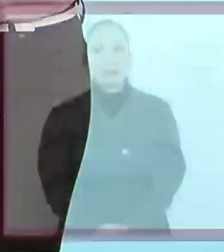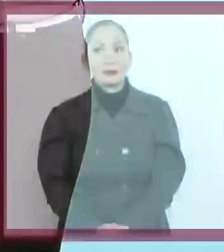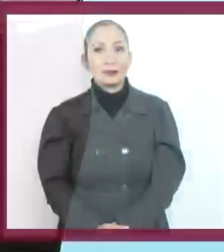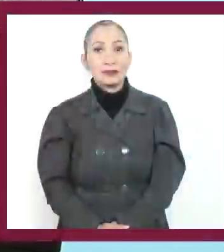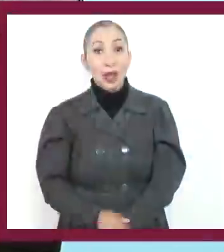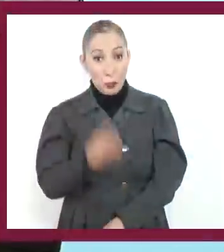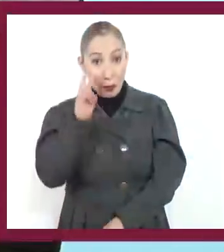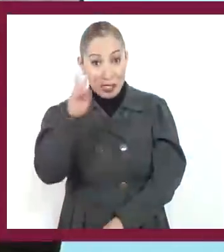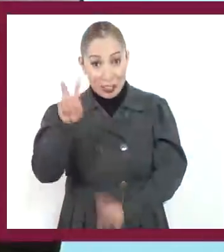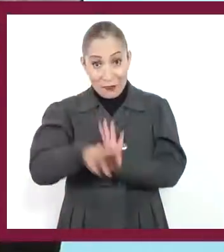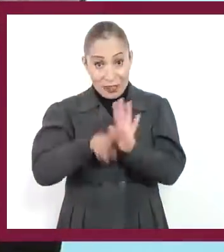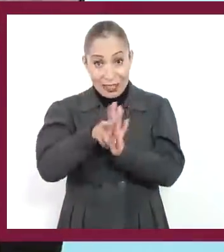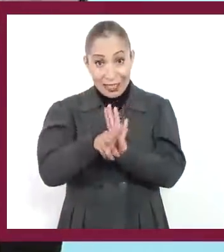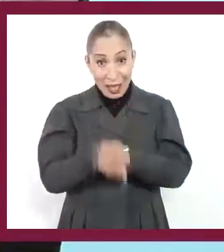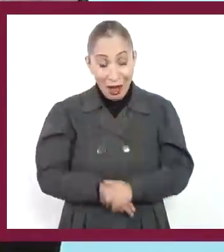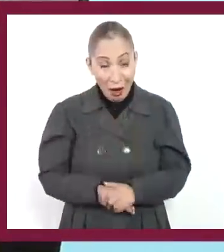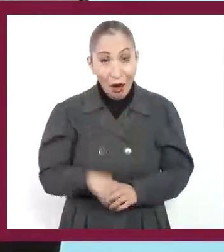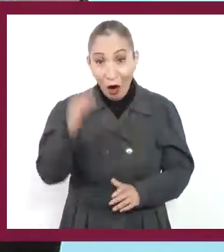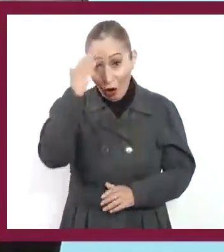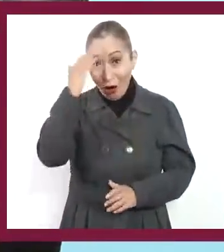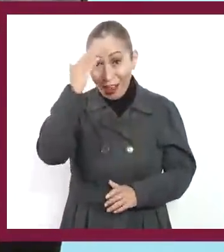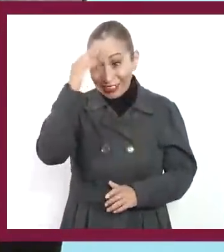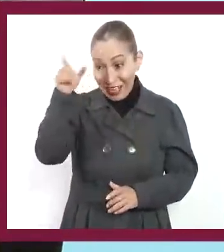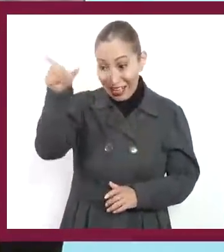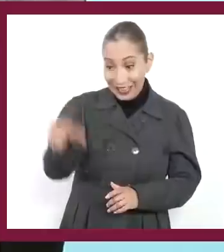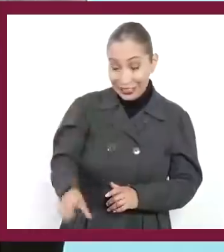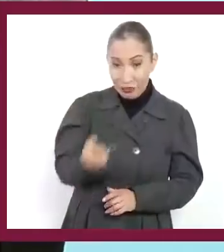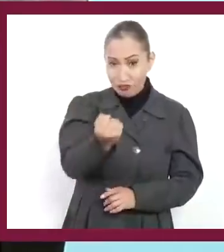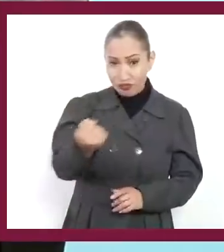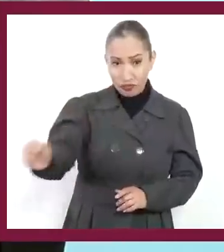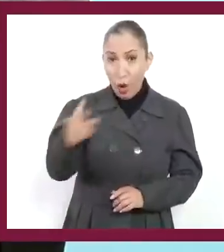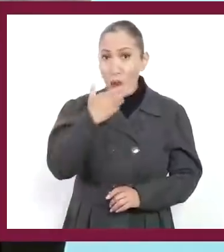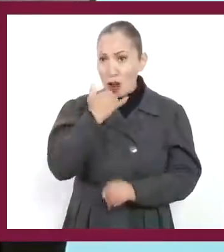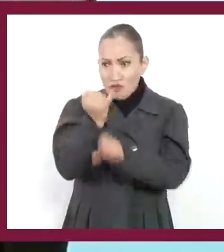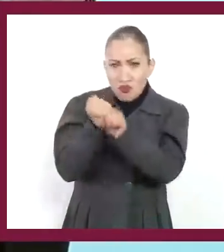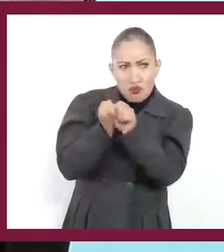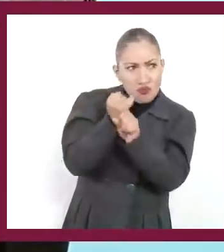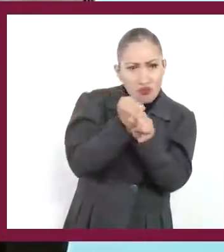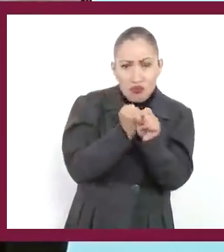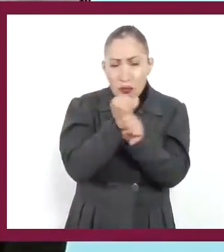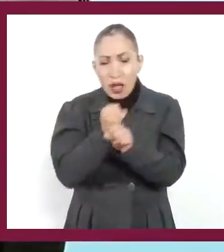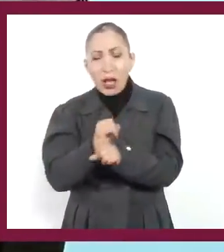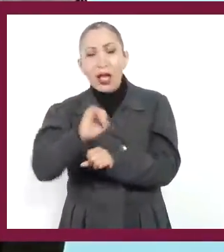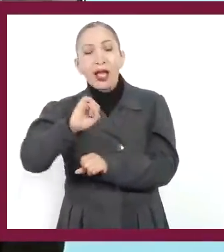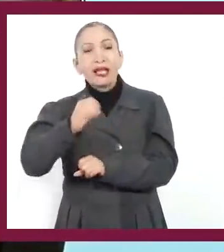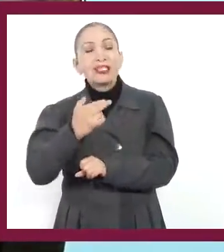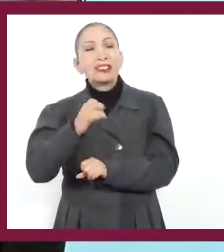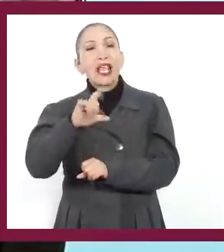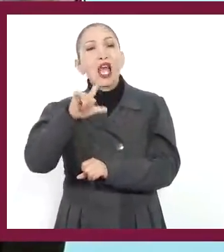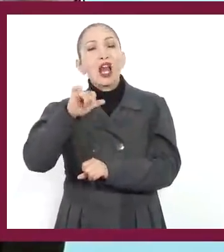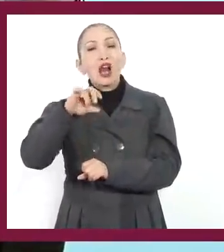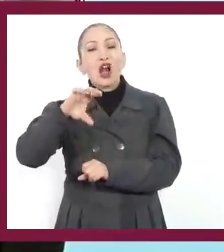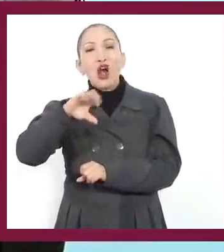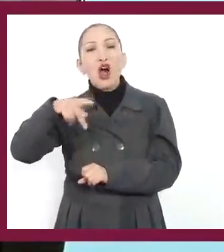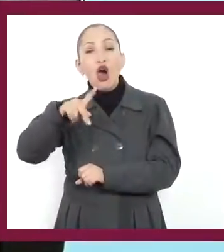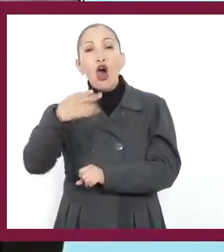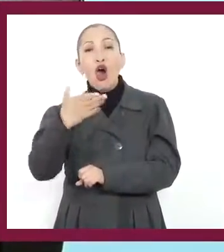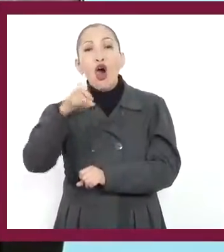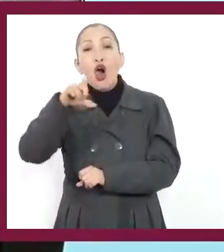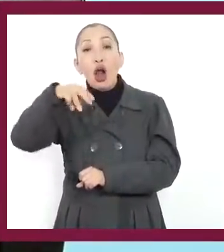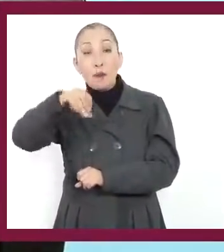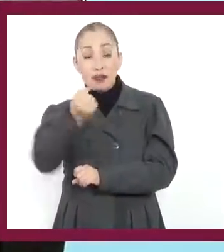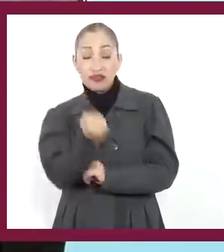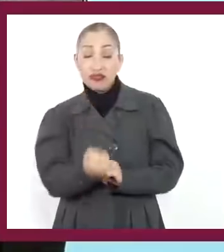¿Qué les pareció el video? ¿Conocían a este famoso detective? Sherlock Holmes es uno de los personajes